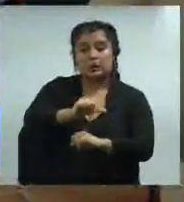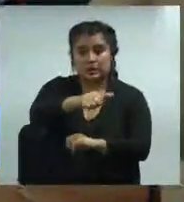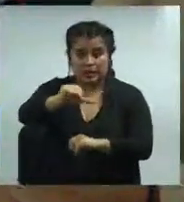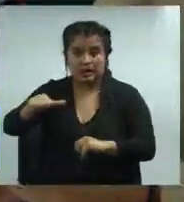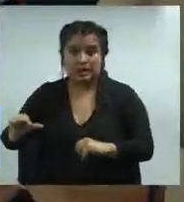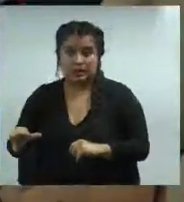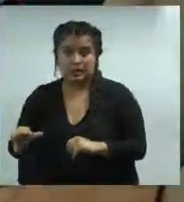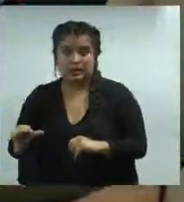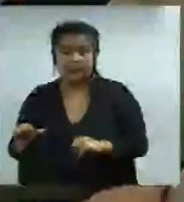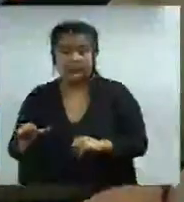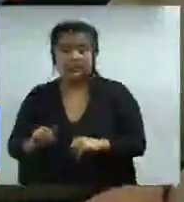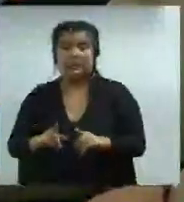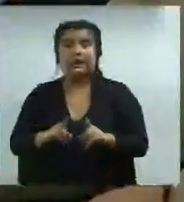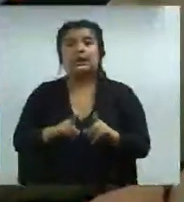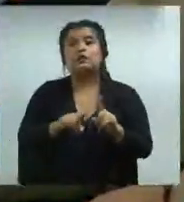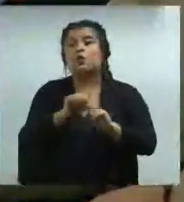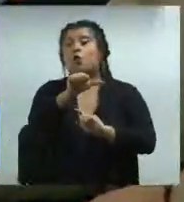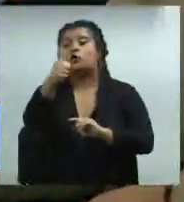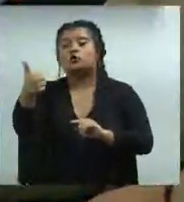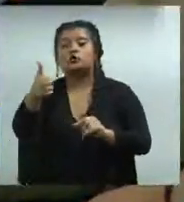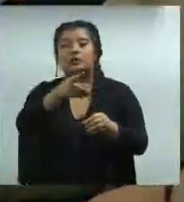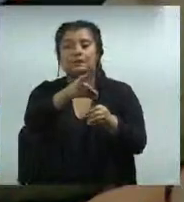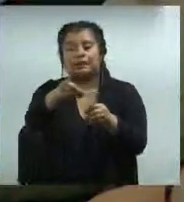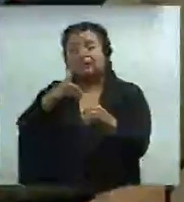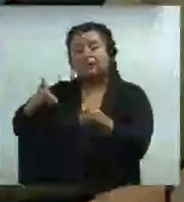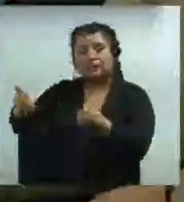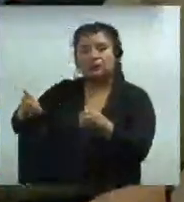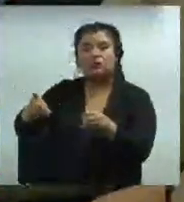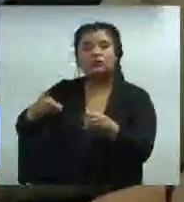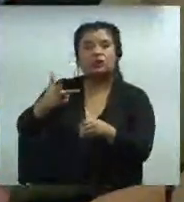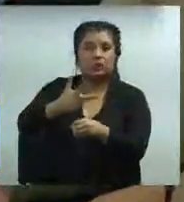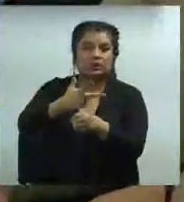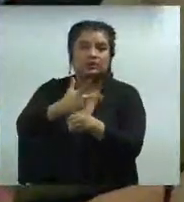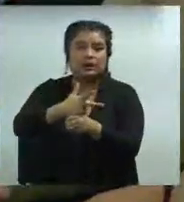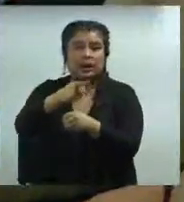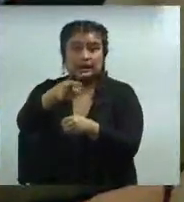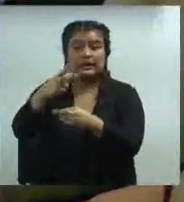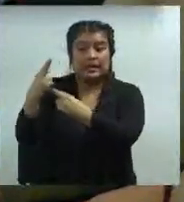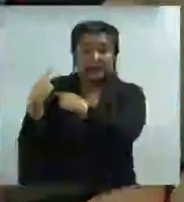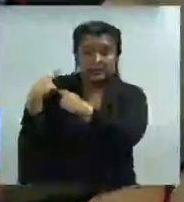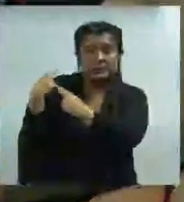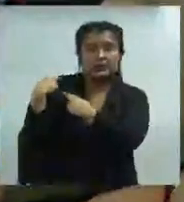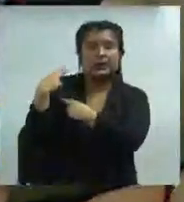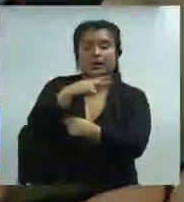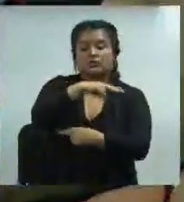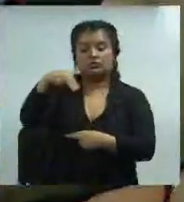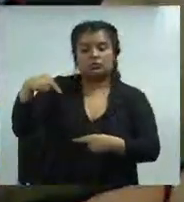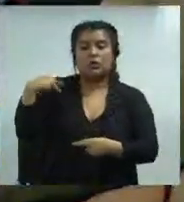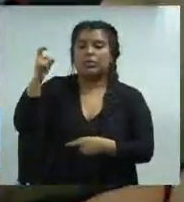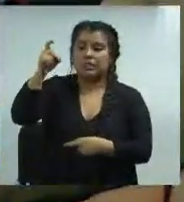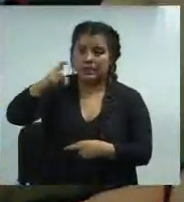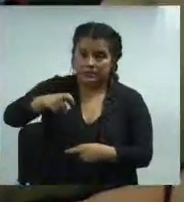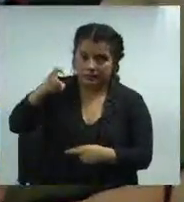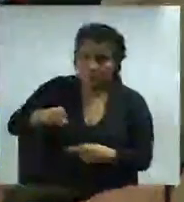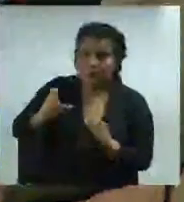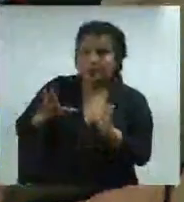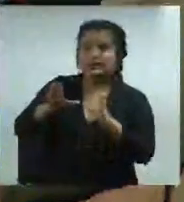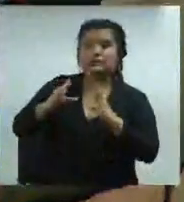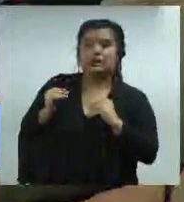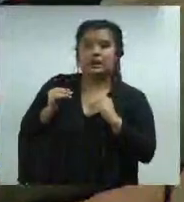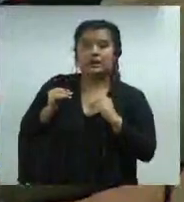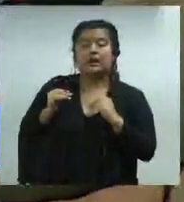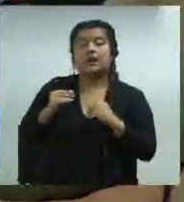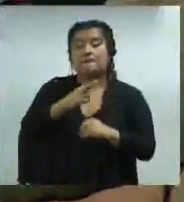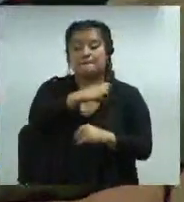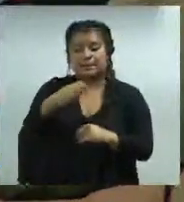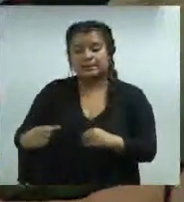todos los departamentos del país. Esa es la verdadera responsabilidad que nosotros debemos asumir, presidente. Entonces, yo